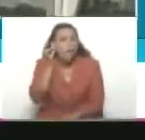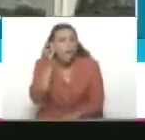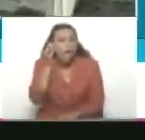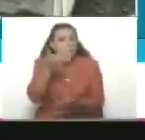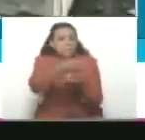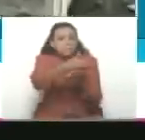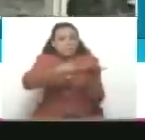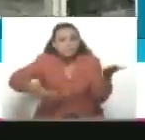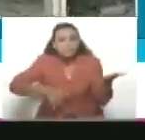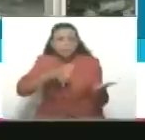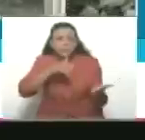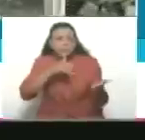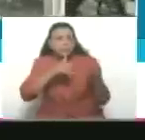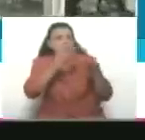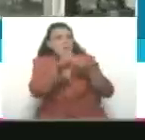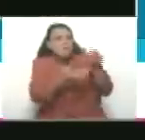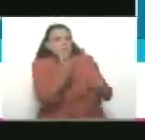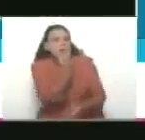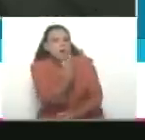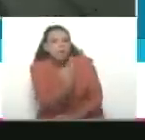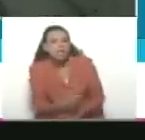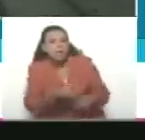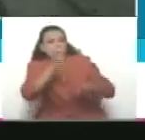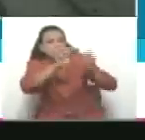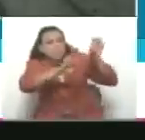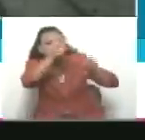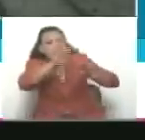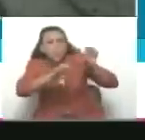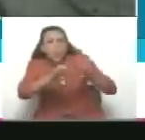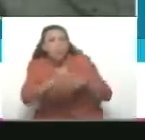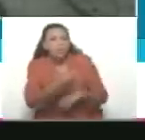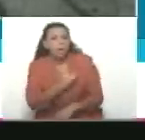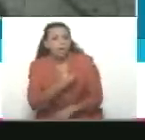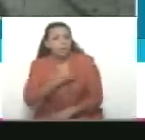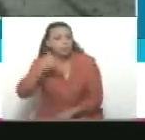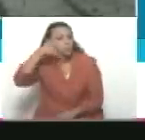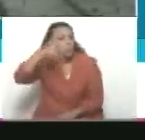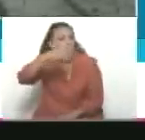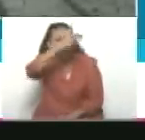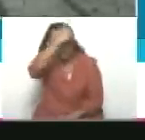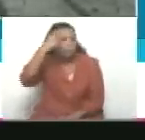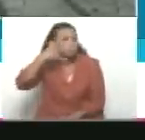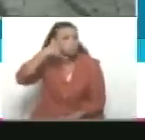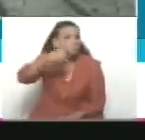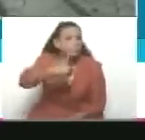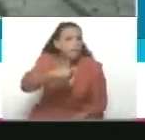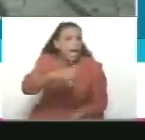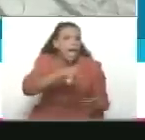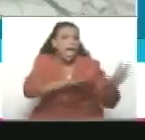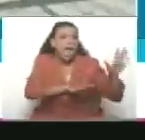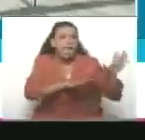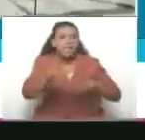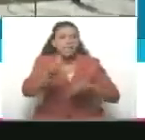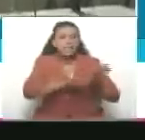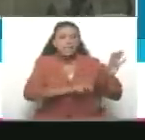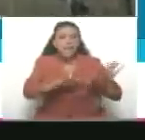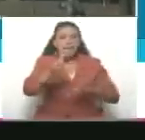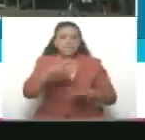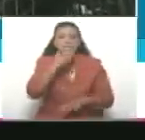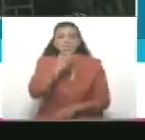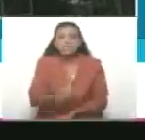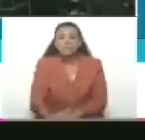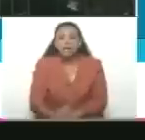reportaje el diagnóstico y me llamó Dios dado por teléfono y me dijo el 13 de